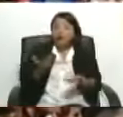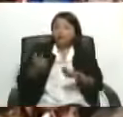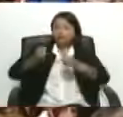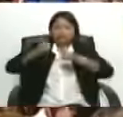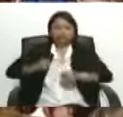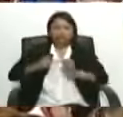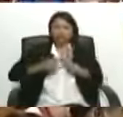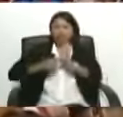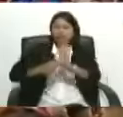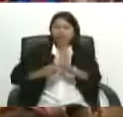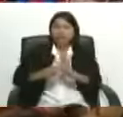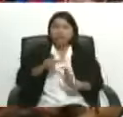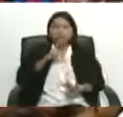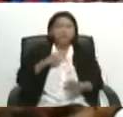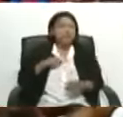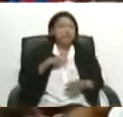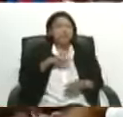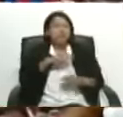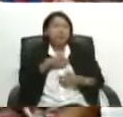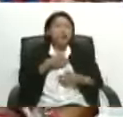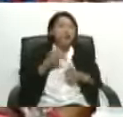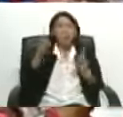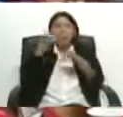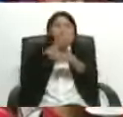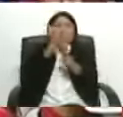no hay excusas de ninguna naturaleza.